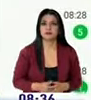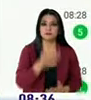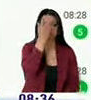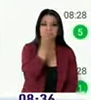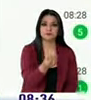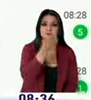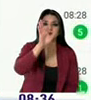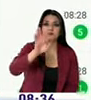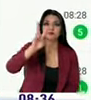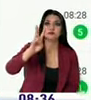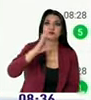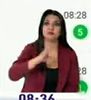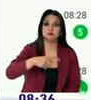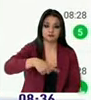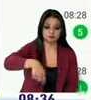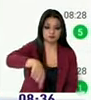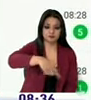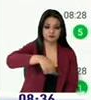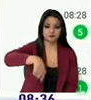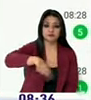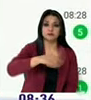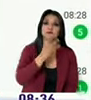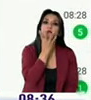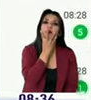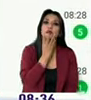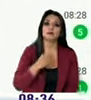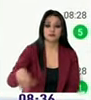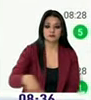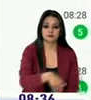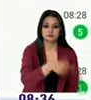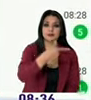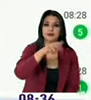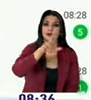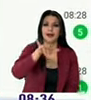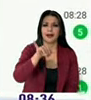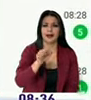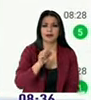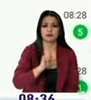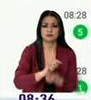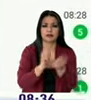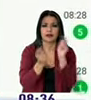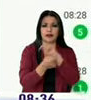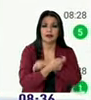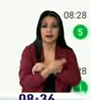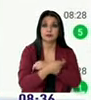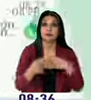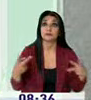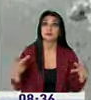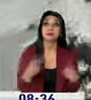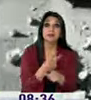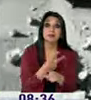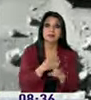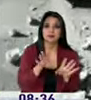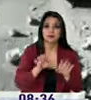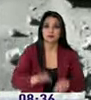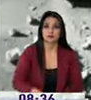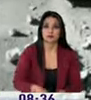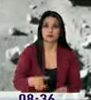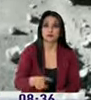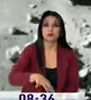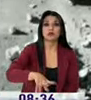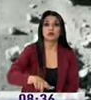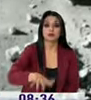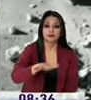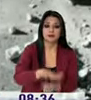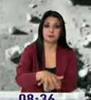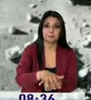señores de TVC, esta alcantarilla está ubicada en la Villa Alfaro y Granados. Que por favor la restituyan, por cuanto es una amenaza para los vehículos. Se robaron